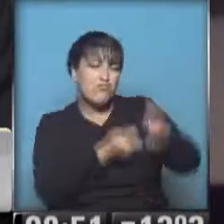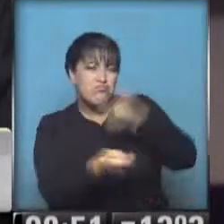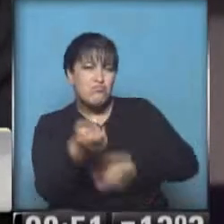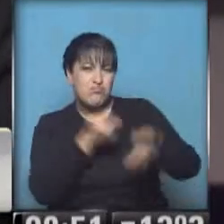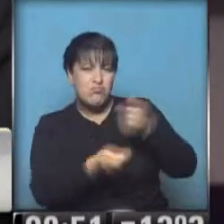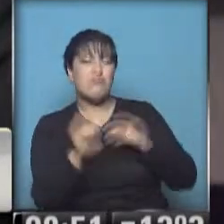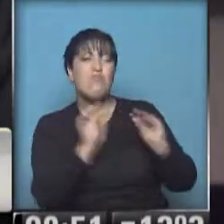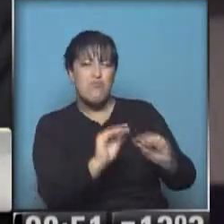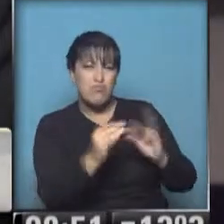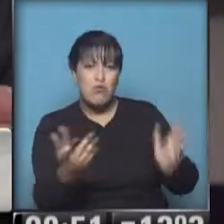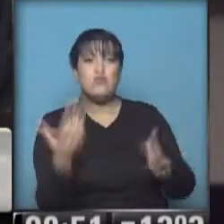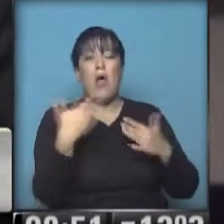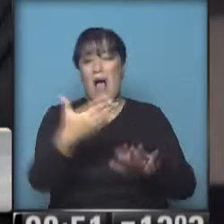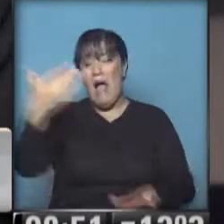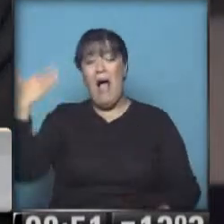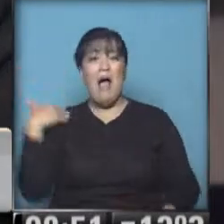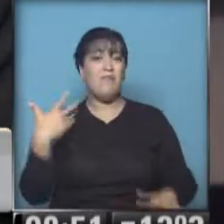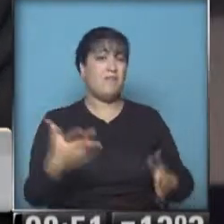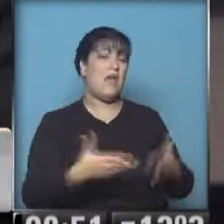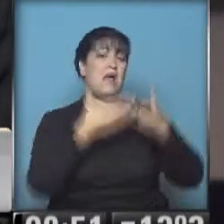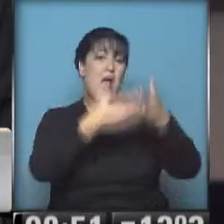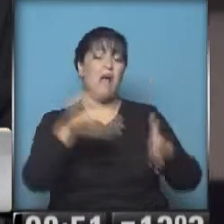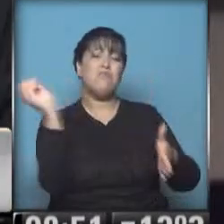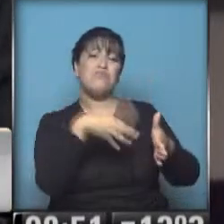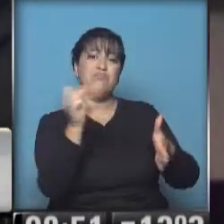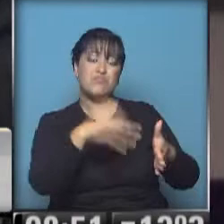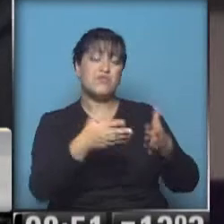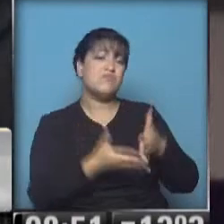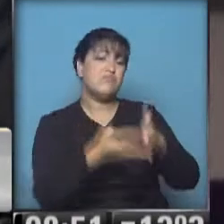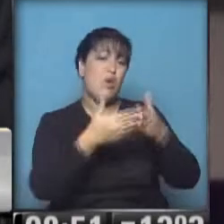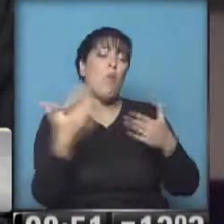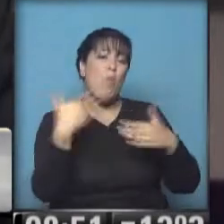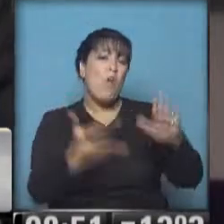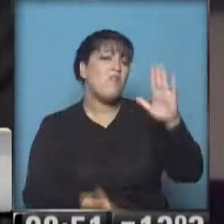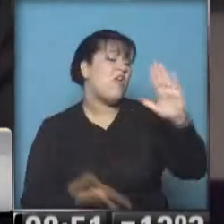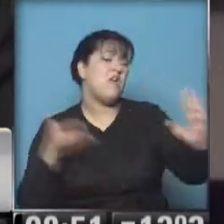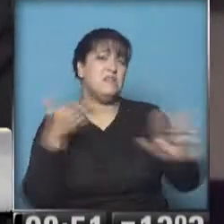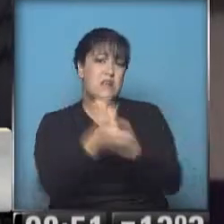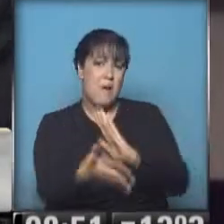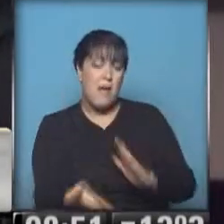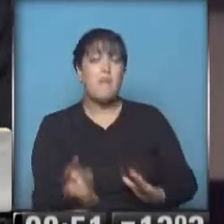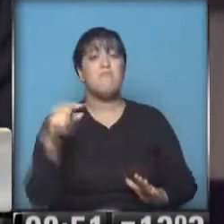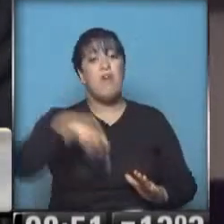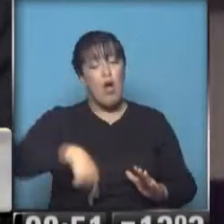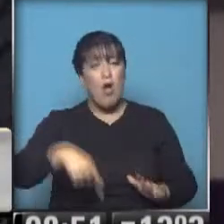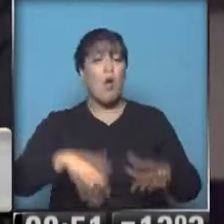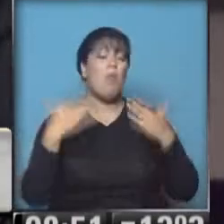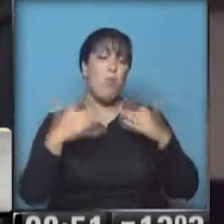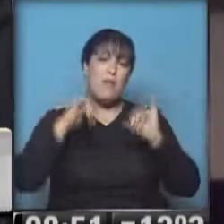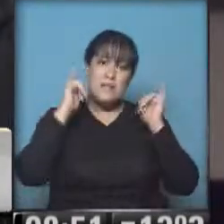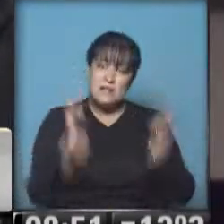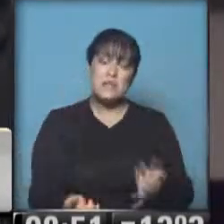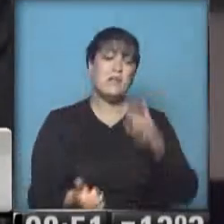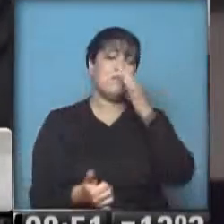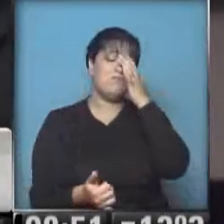eran imposibles de no detectar un barco cargado de cereales que se escapara era prácticamente posible pero hoy esto es posible por los